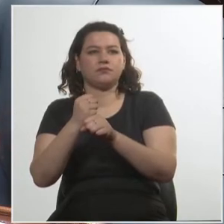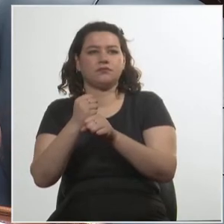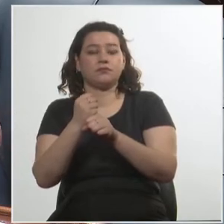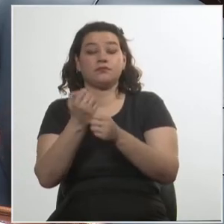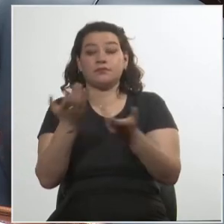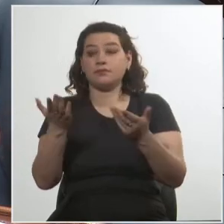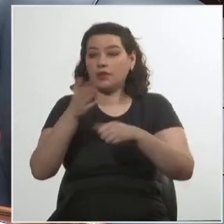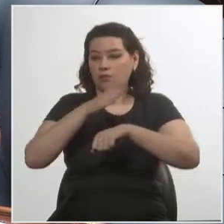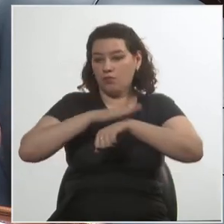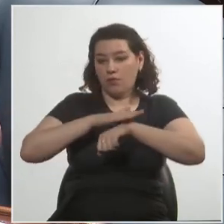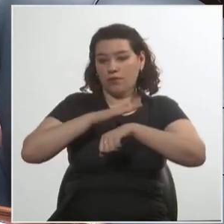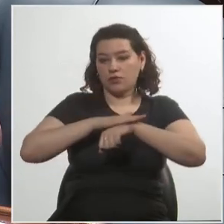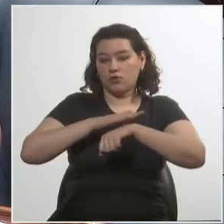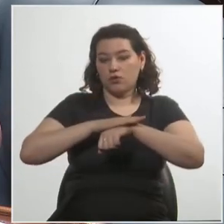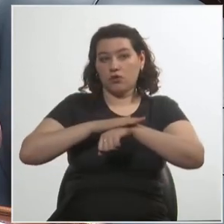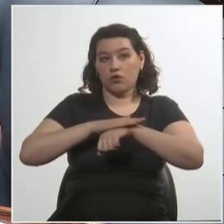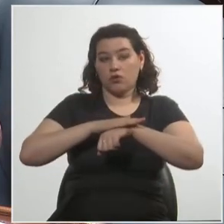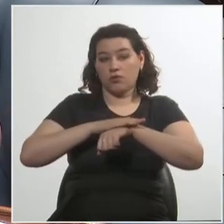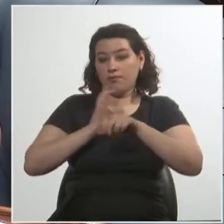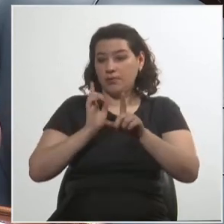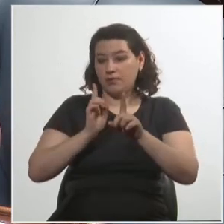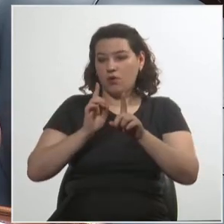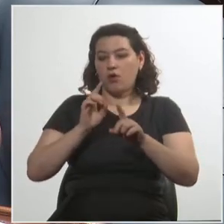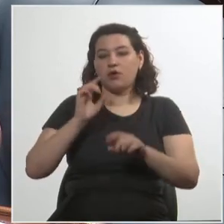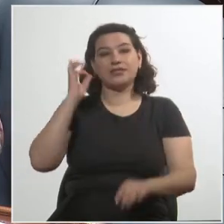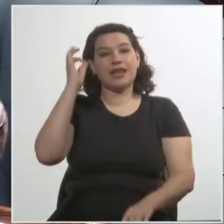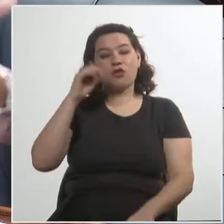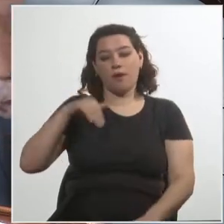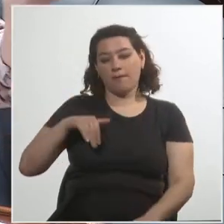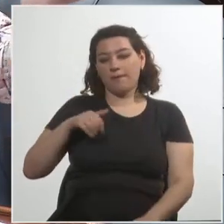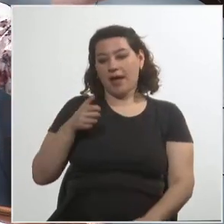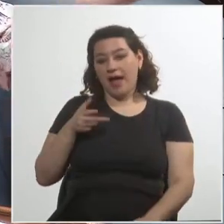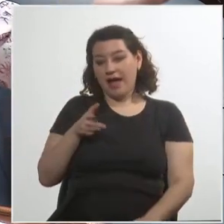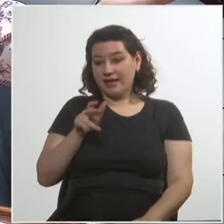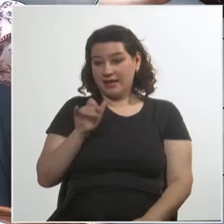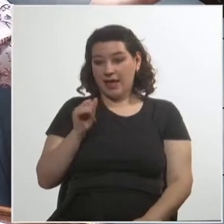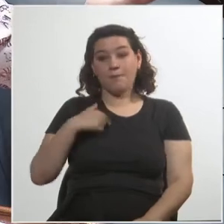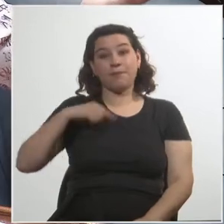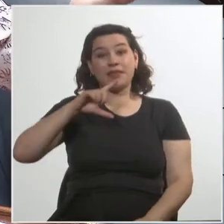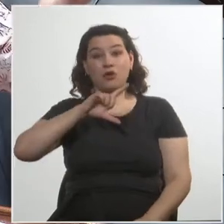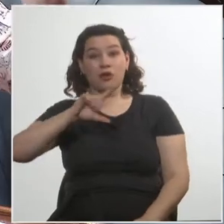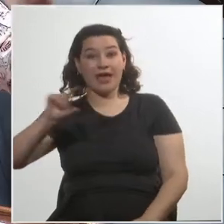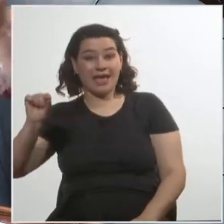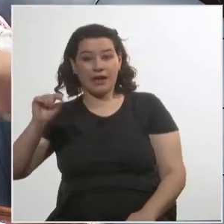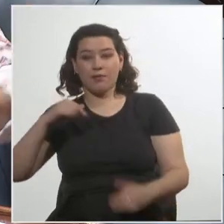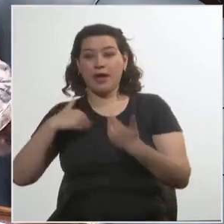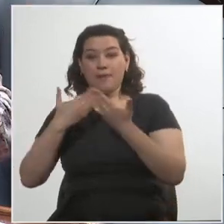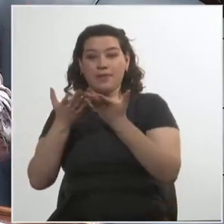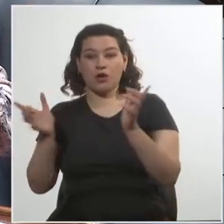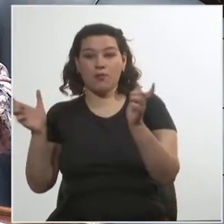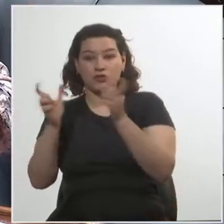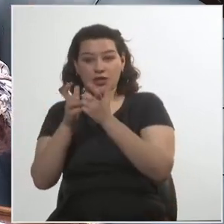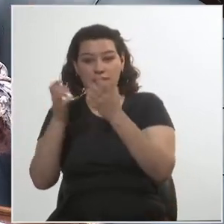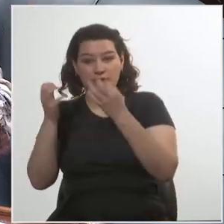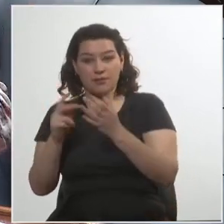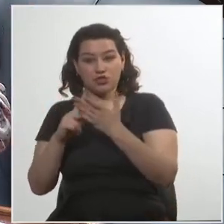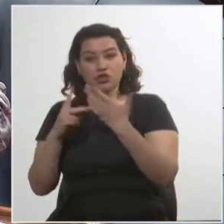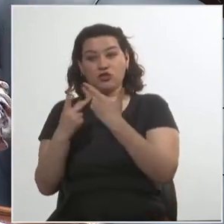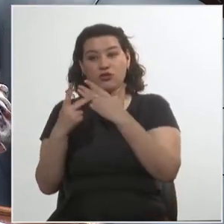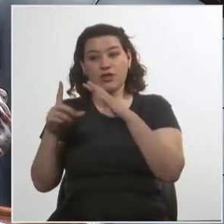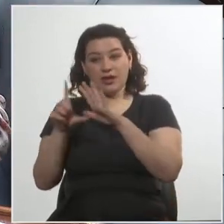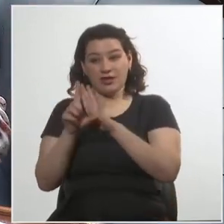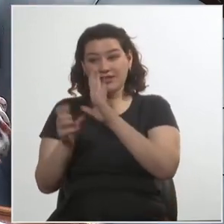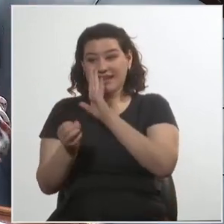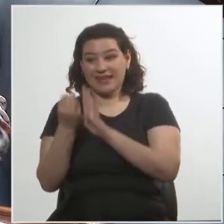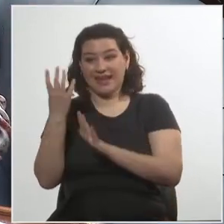en ese momento después el senador María dice me tengo que ir porque comienza la comisión especial para el tratamiento del proyecto de ley con